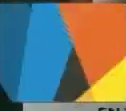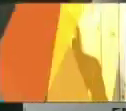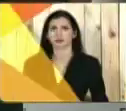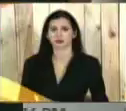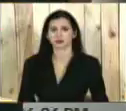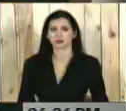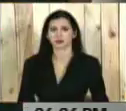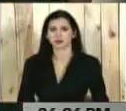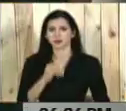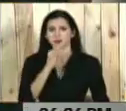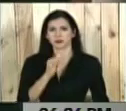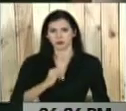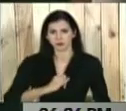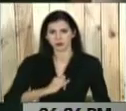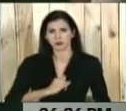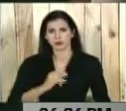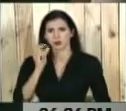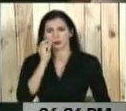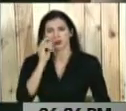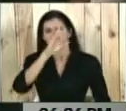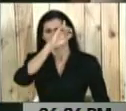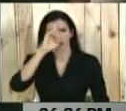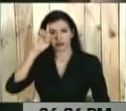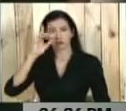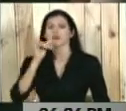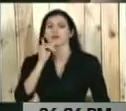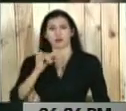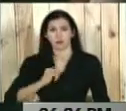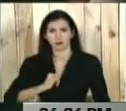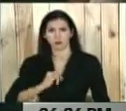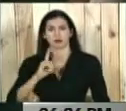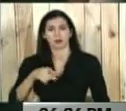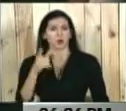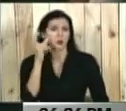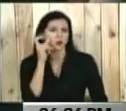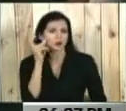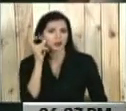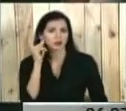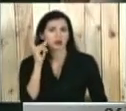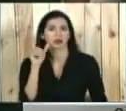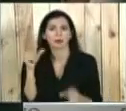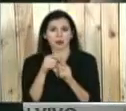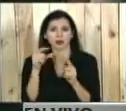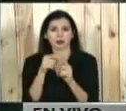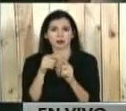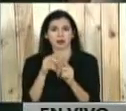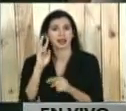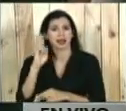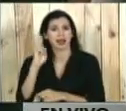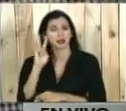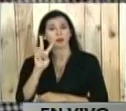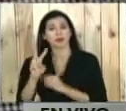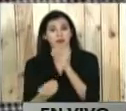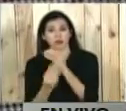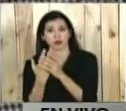Me informó compañero Diosdado Cabello y escuché la declaración por Radio